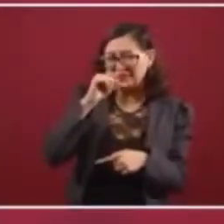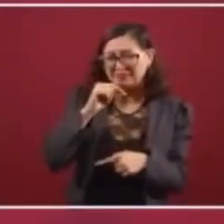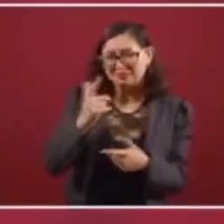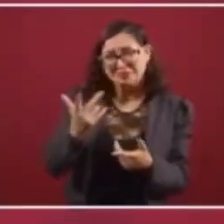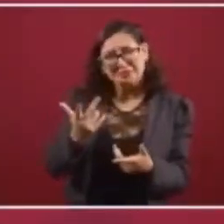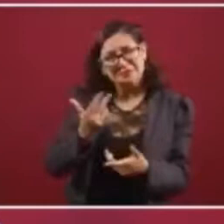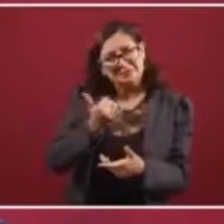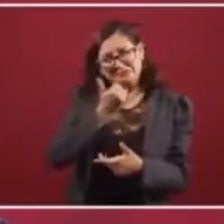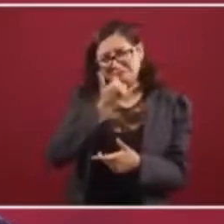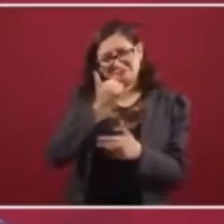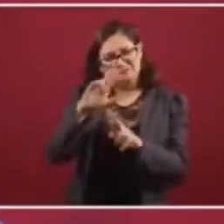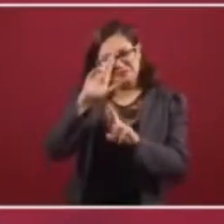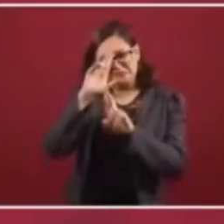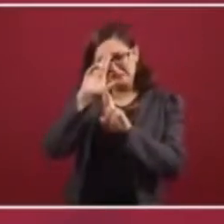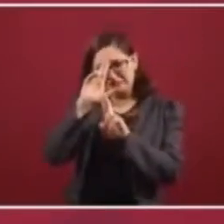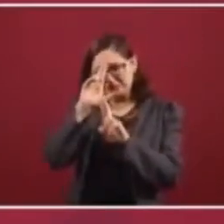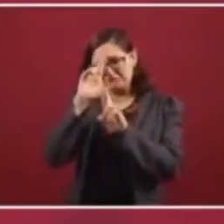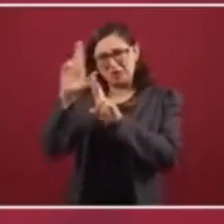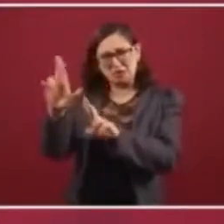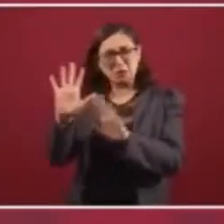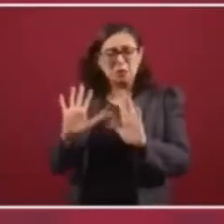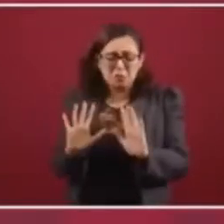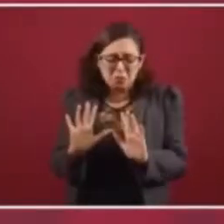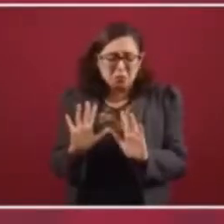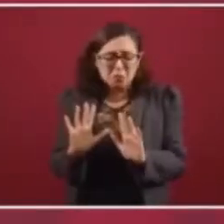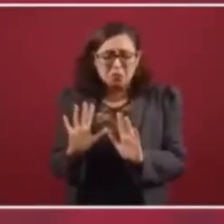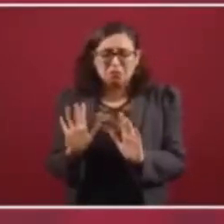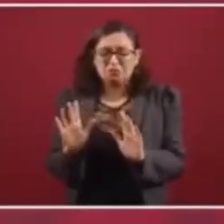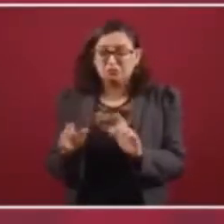No vamos nosotros a renunciar a esos organismos.